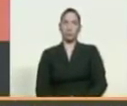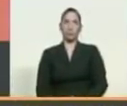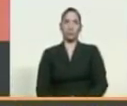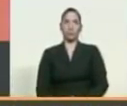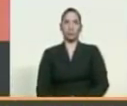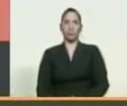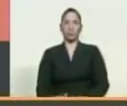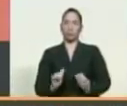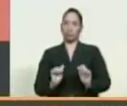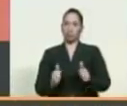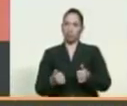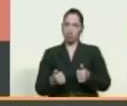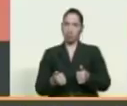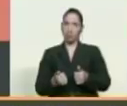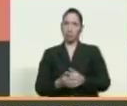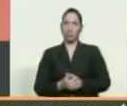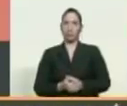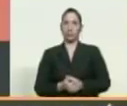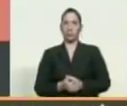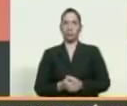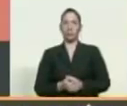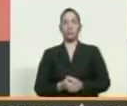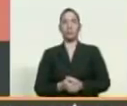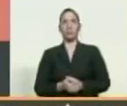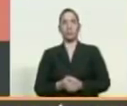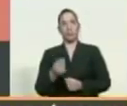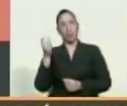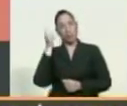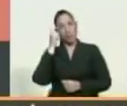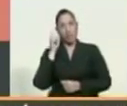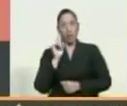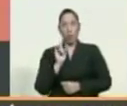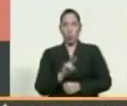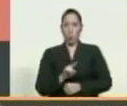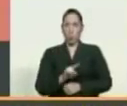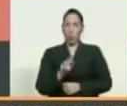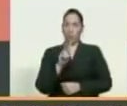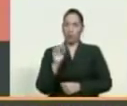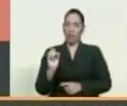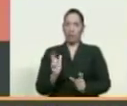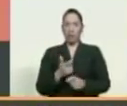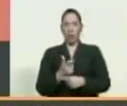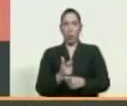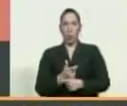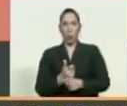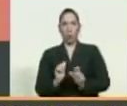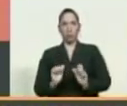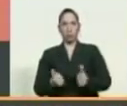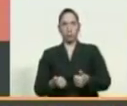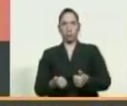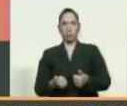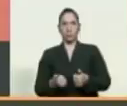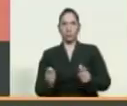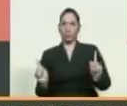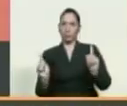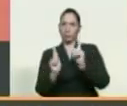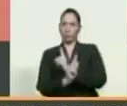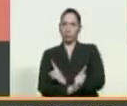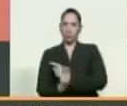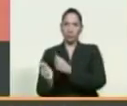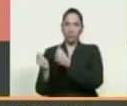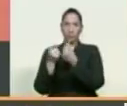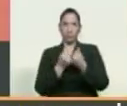desde este día lunes 20 de agosto con el inicio de la reconversión